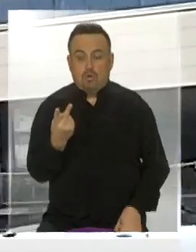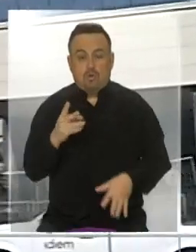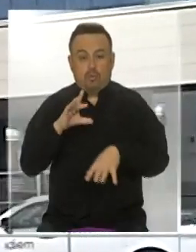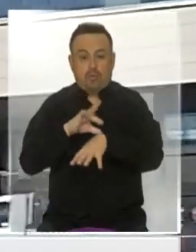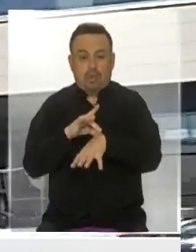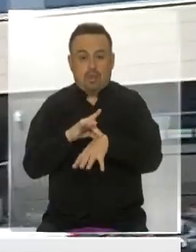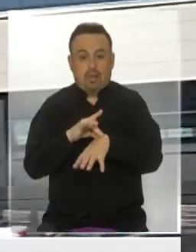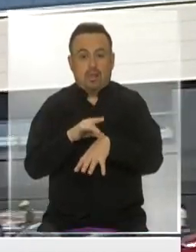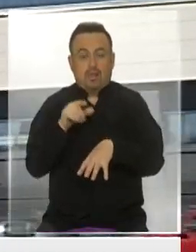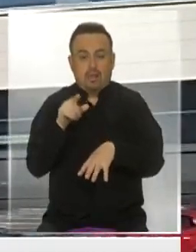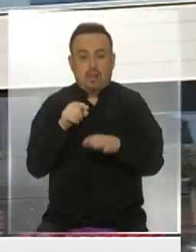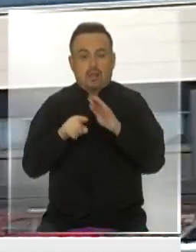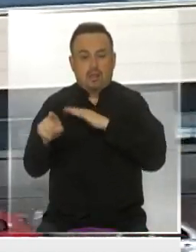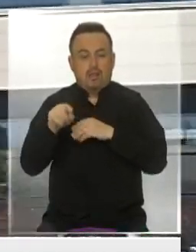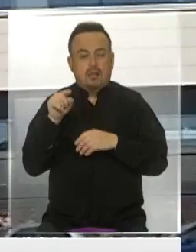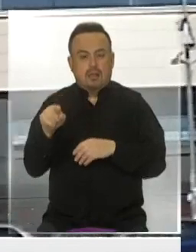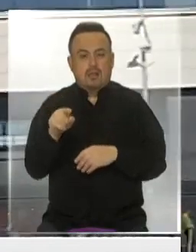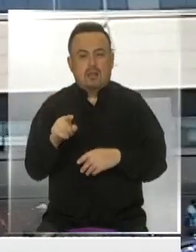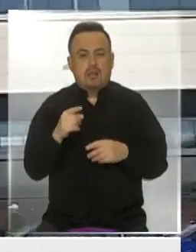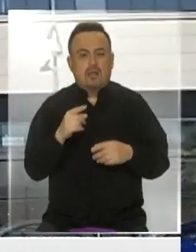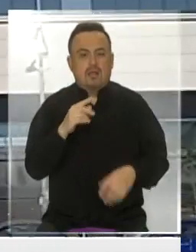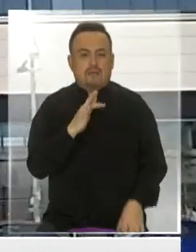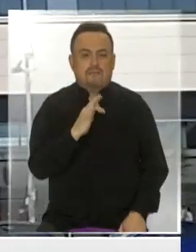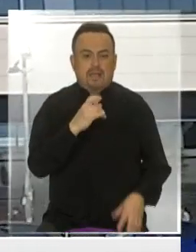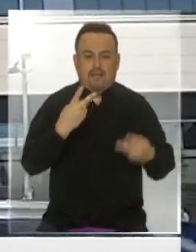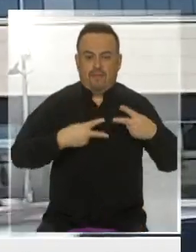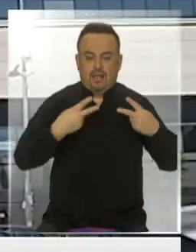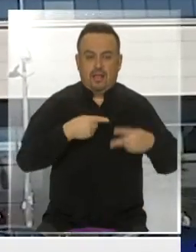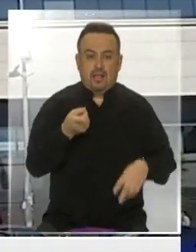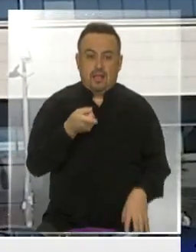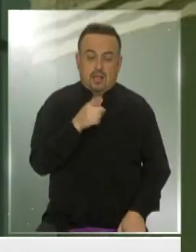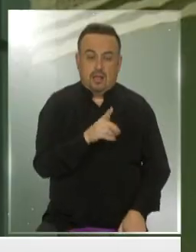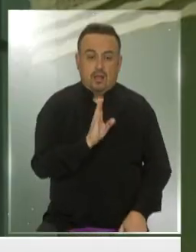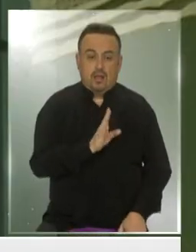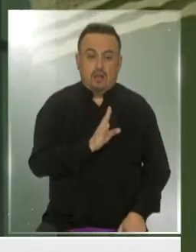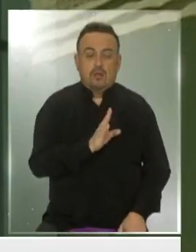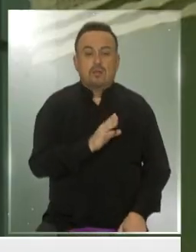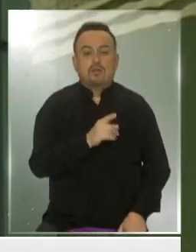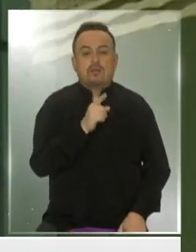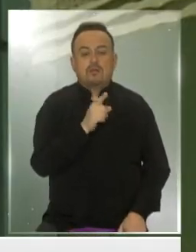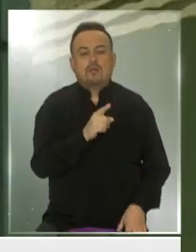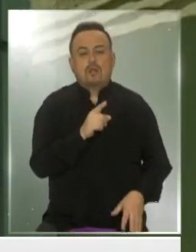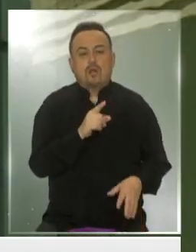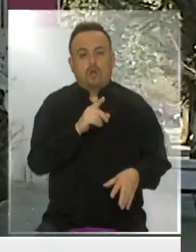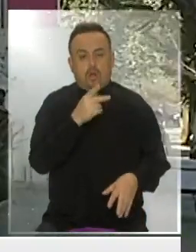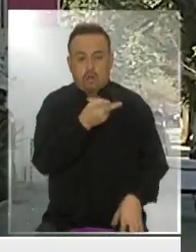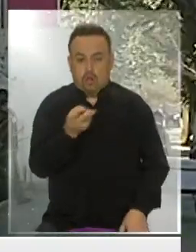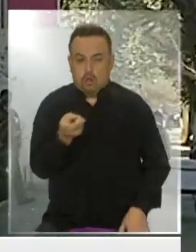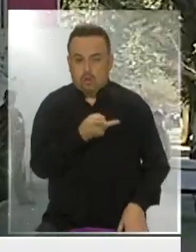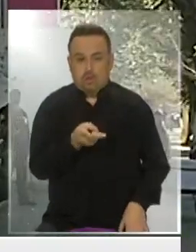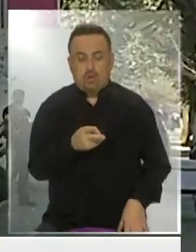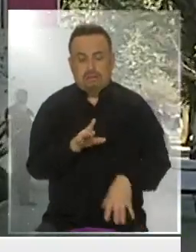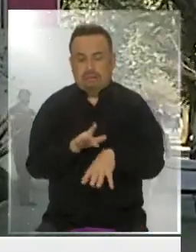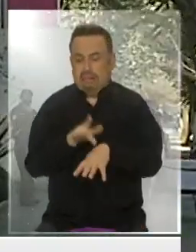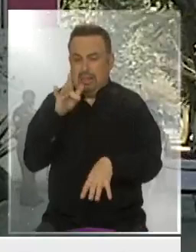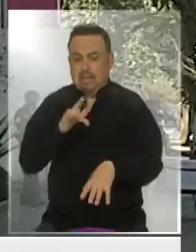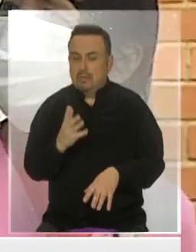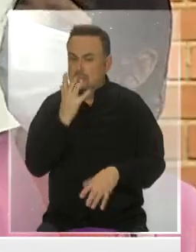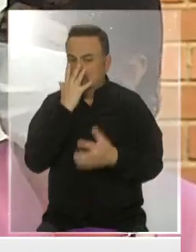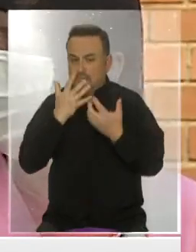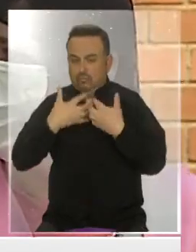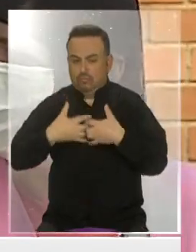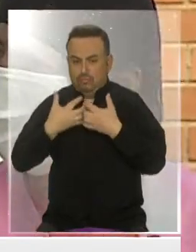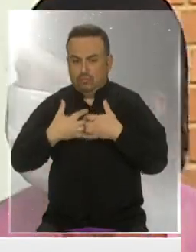médicos, ella internista del Hospital Frique y él infectólogo del Hospital Eduardo Pereira, se mantienen graves y conectados